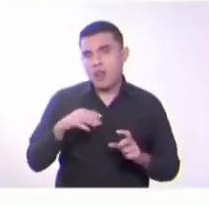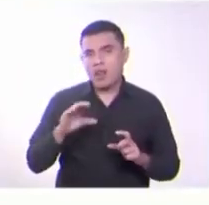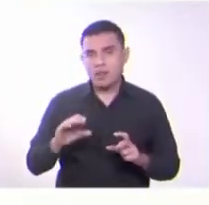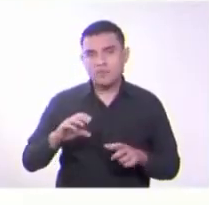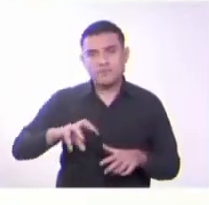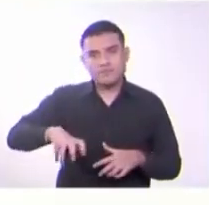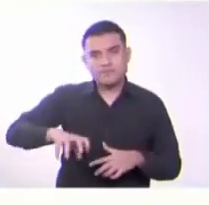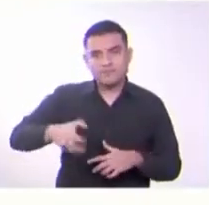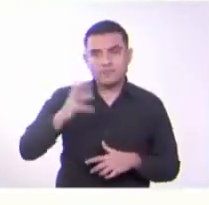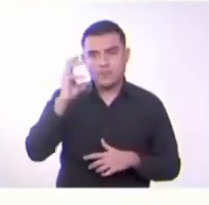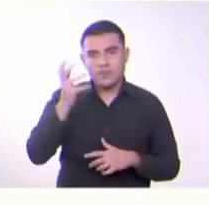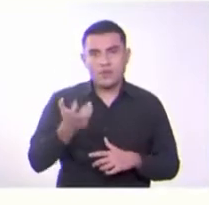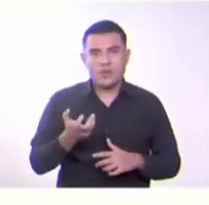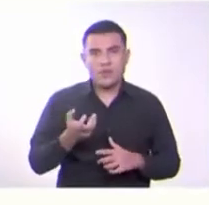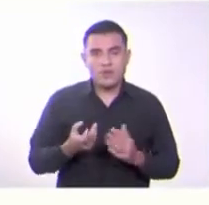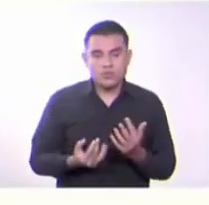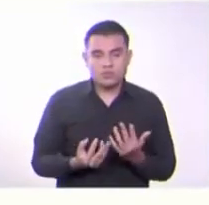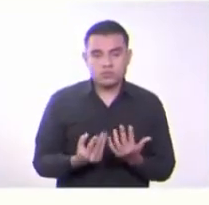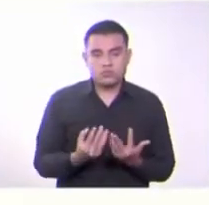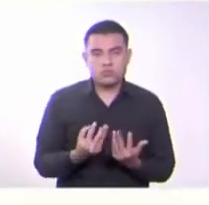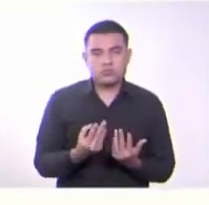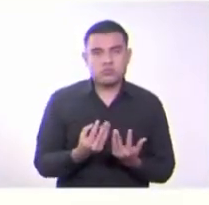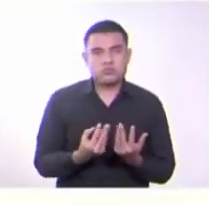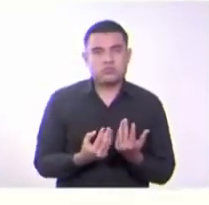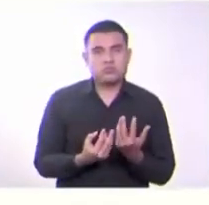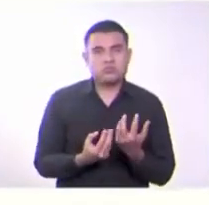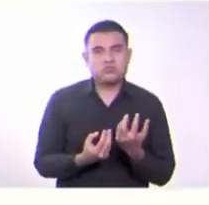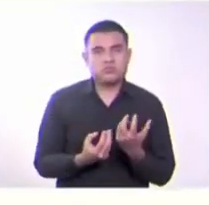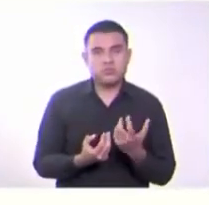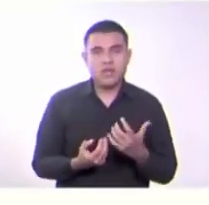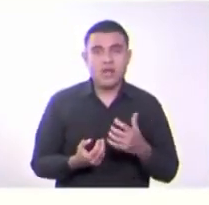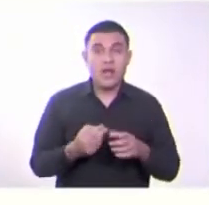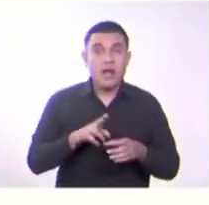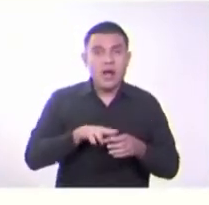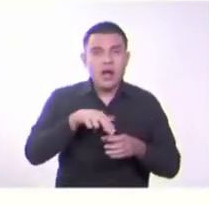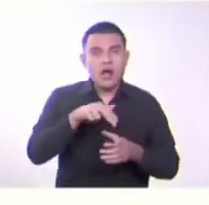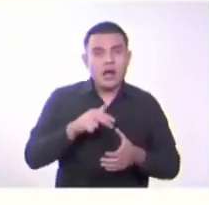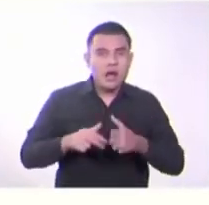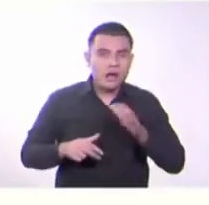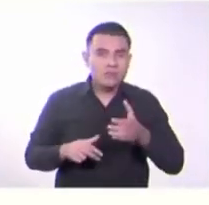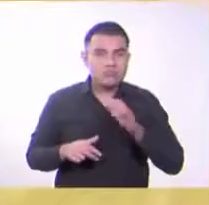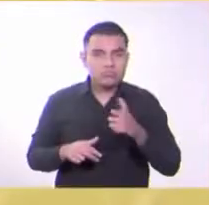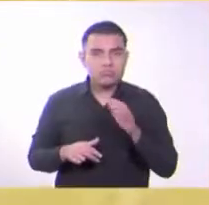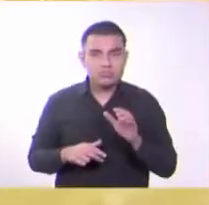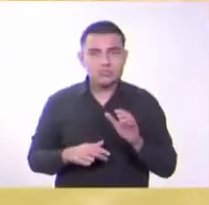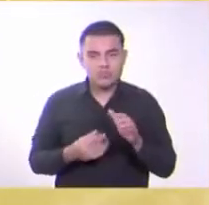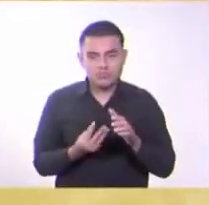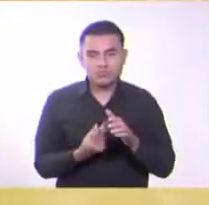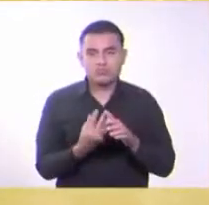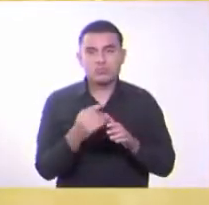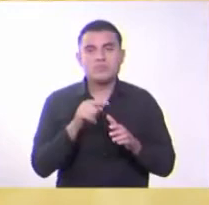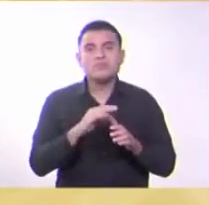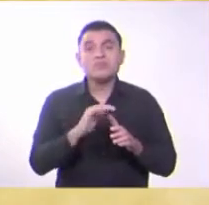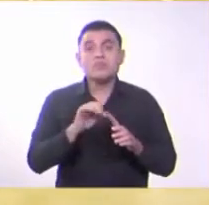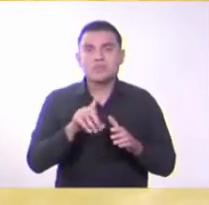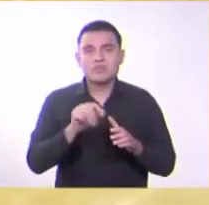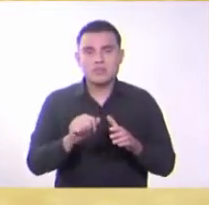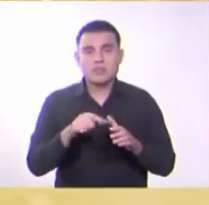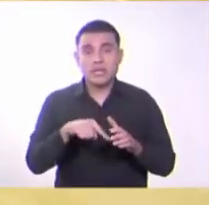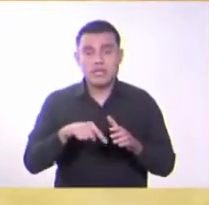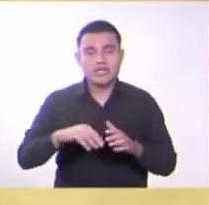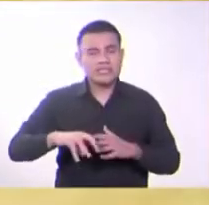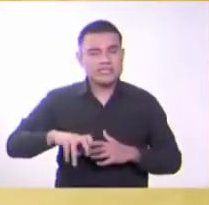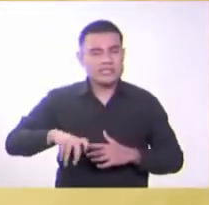ácido carbónico, que se encuentra presente en las gaseosas carbonatadas, el ácido cítrico, que se